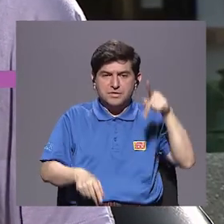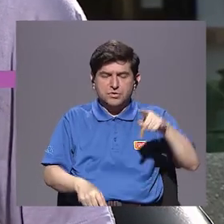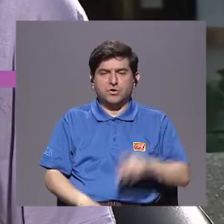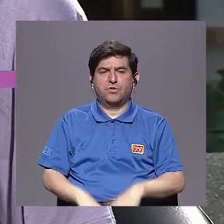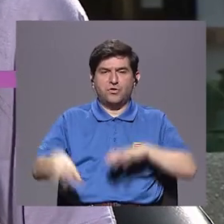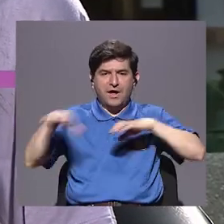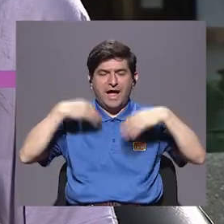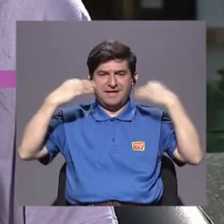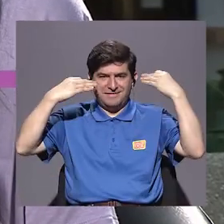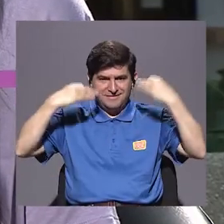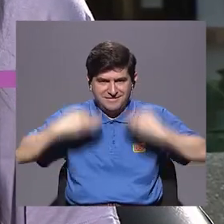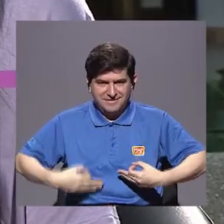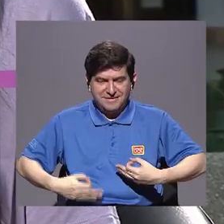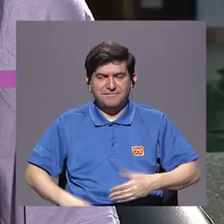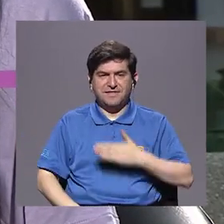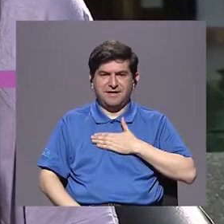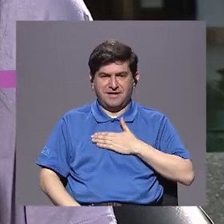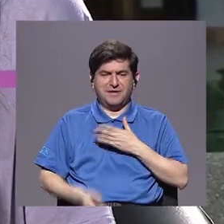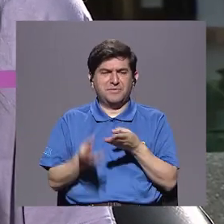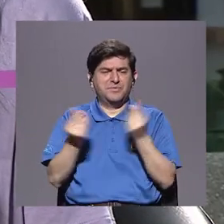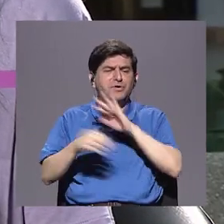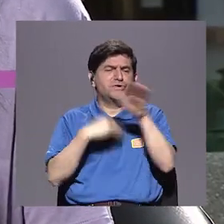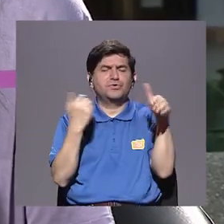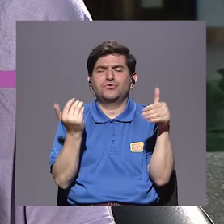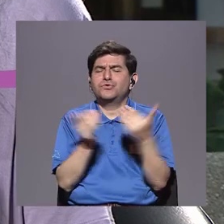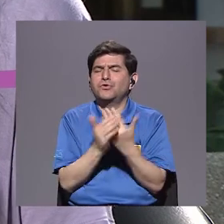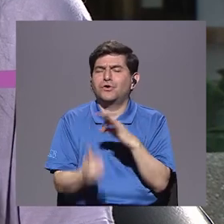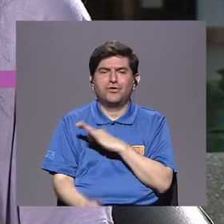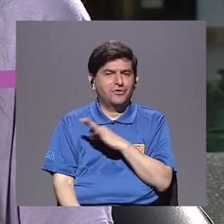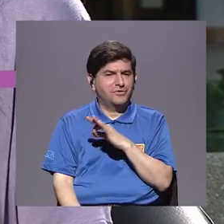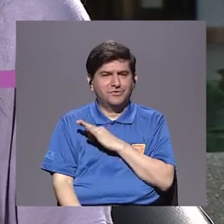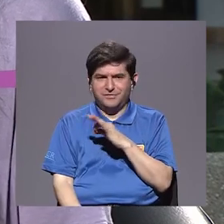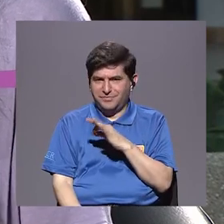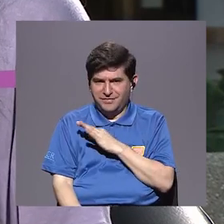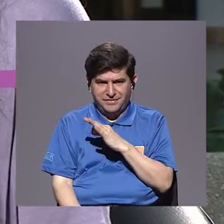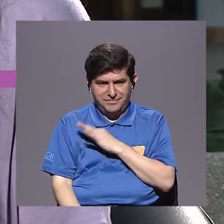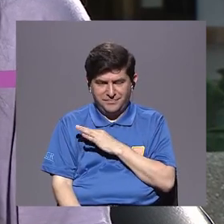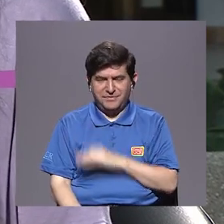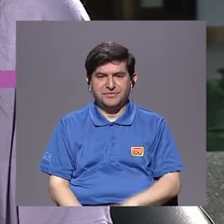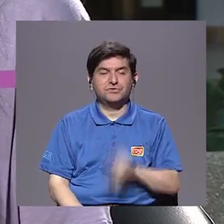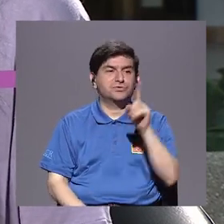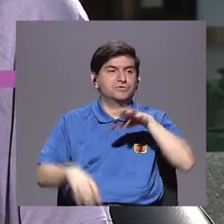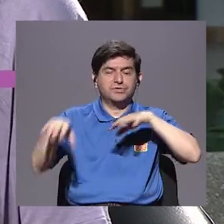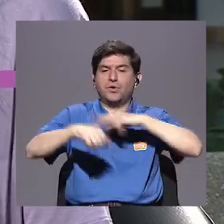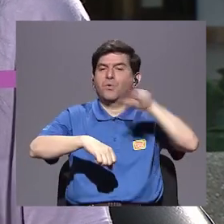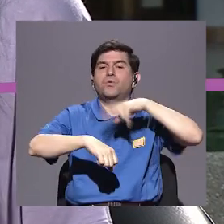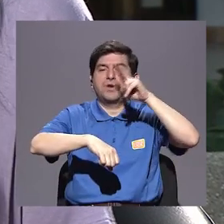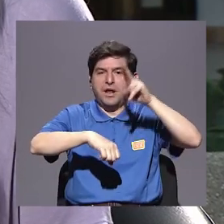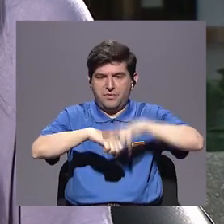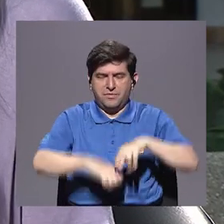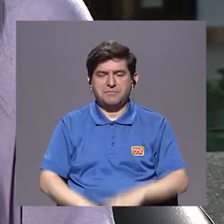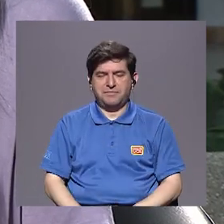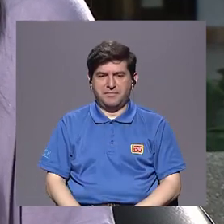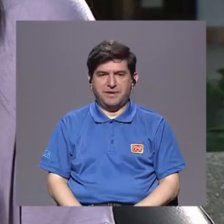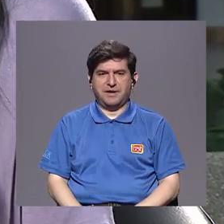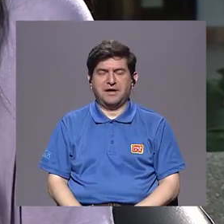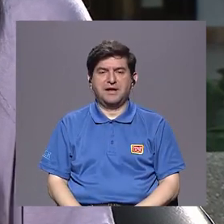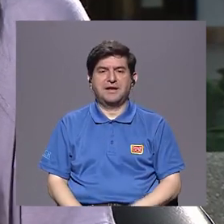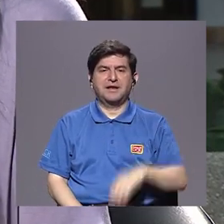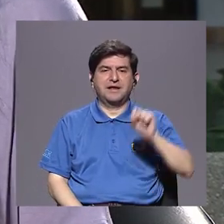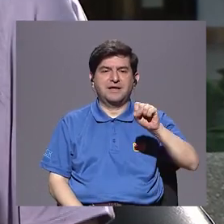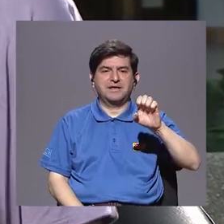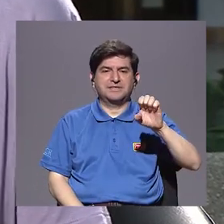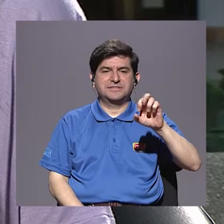ser una actividad física me va a generar todos los beneficios de una actividad normal, física